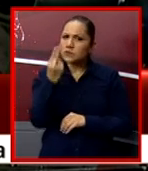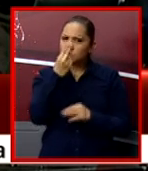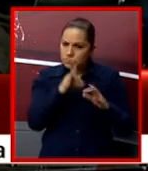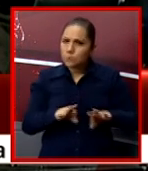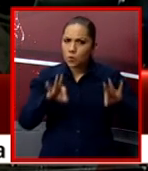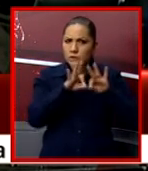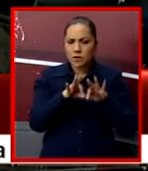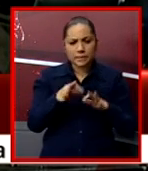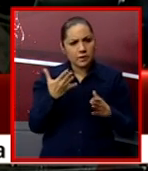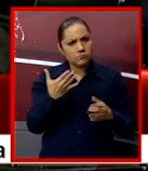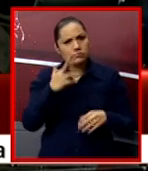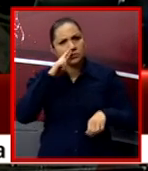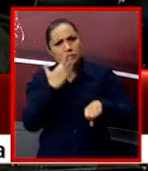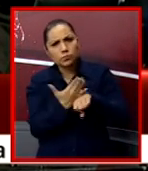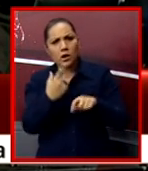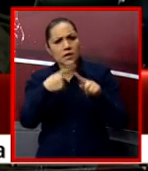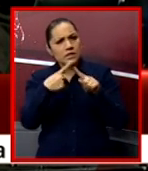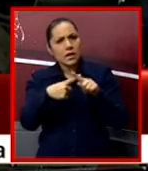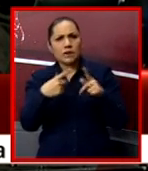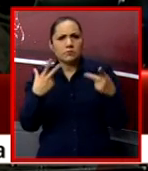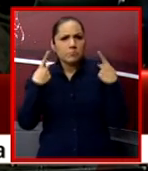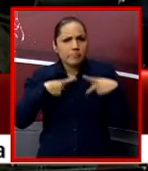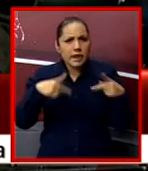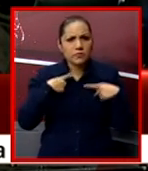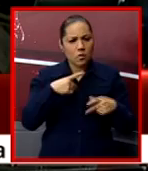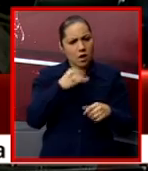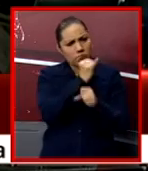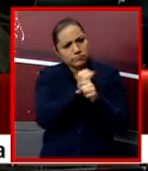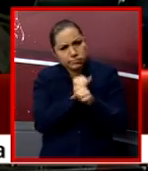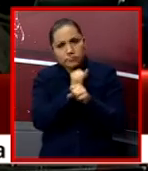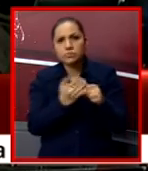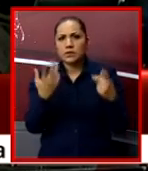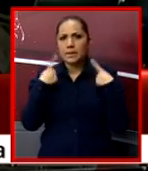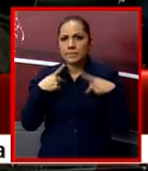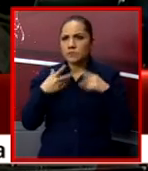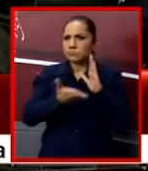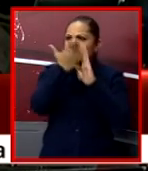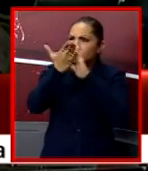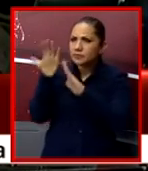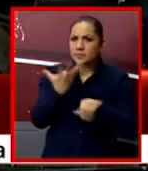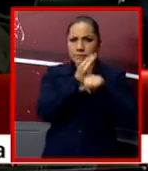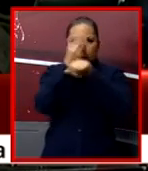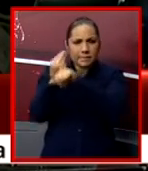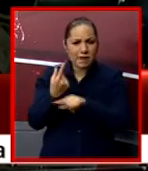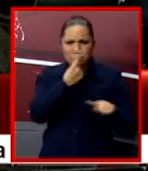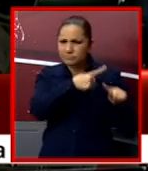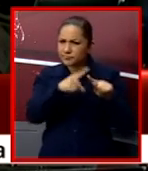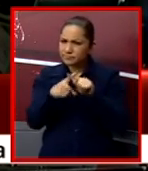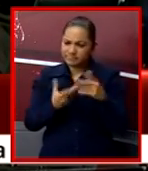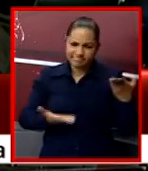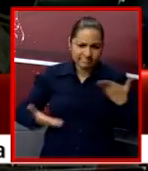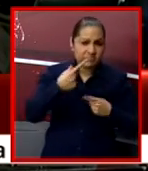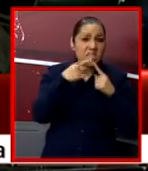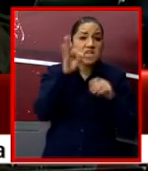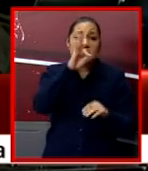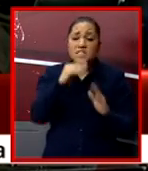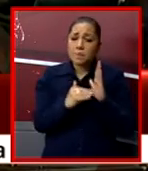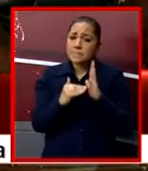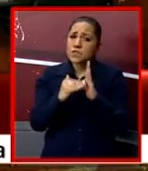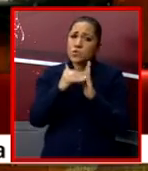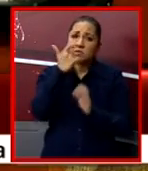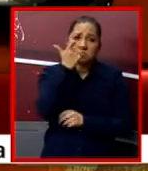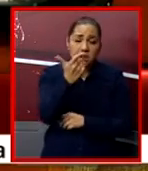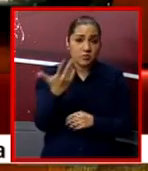y comenzar la reconstrucción, que pueda ascender a varios miles de millones de pesos. Todo esto de la mano de la juventud,